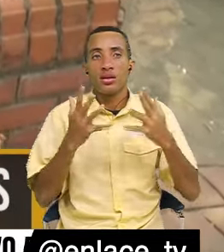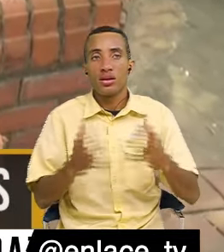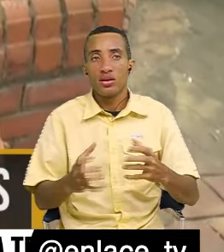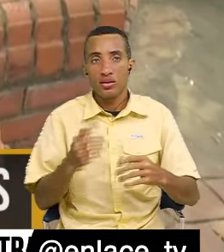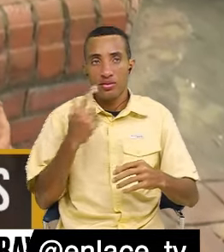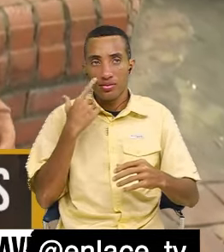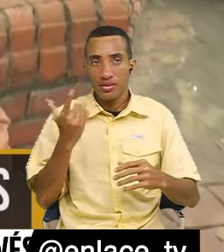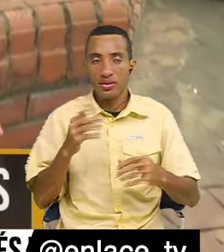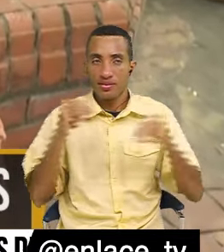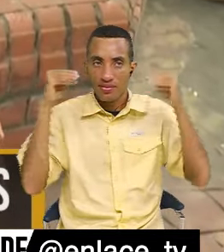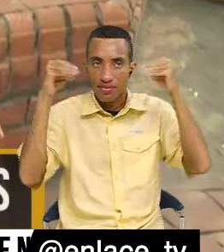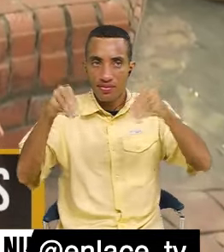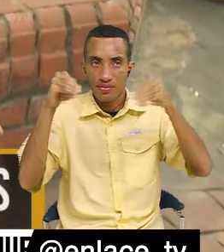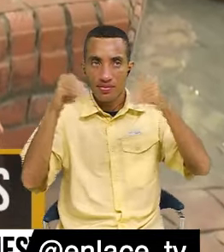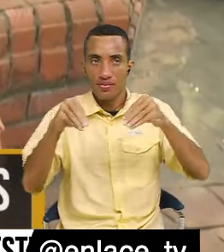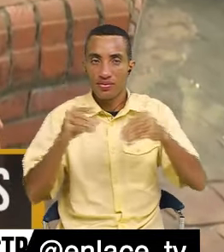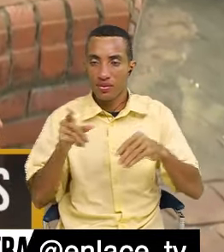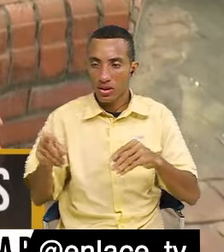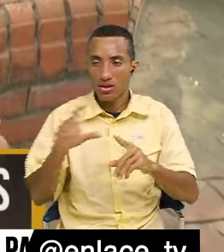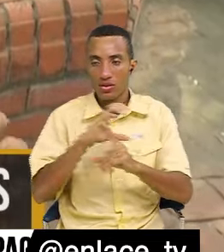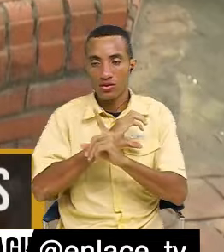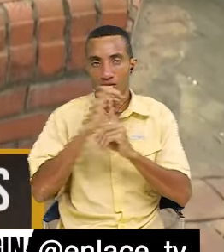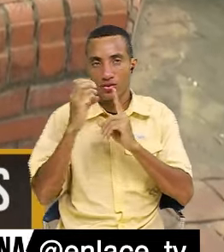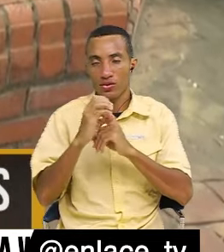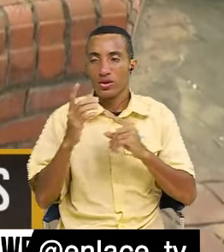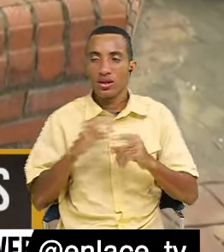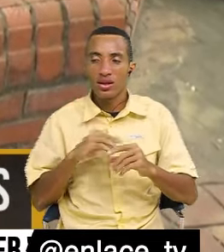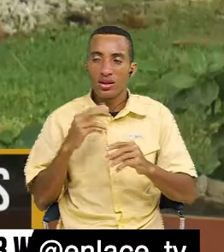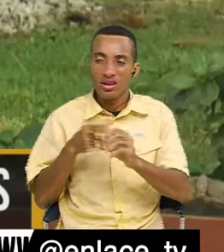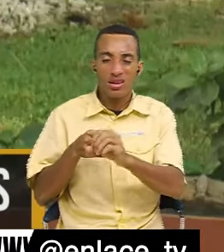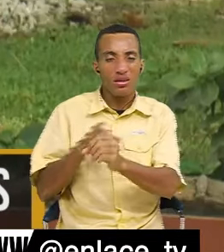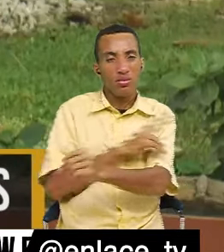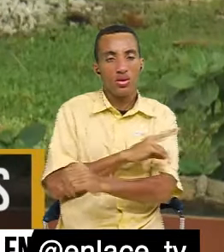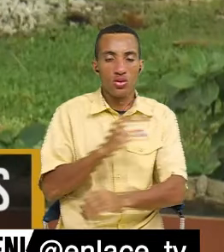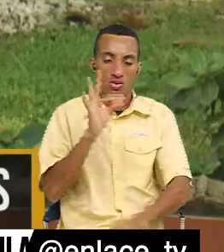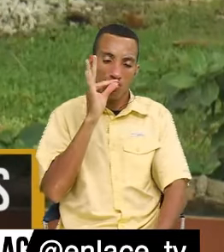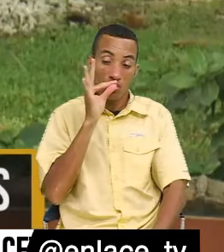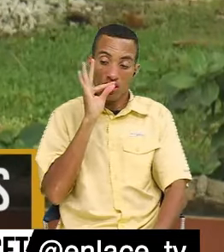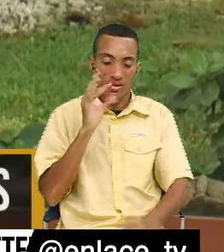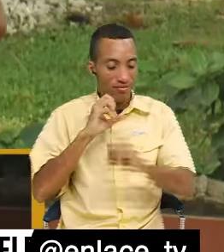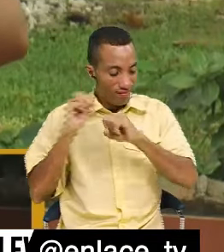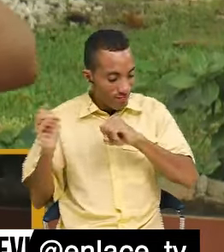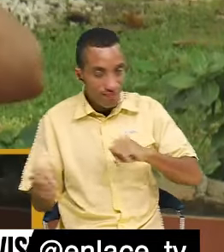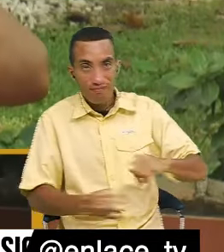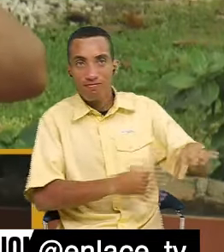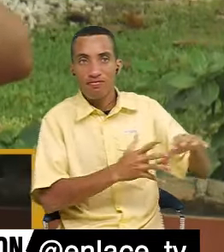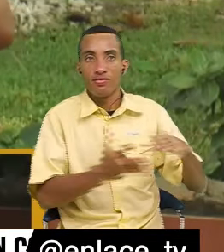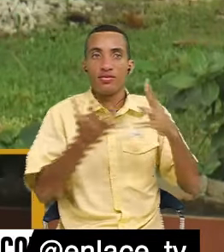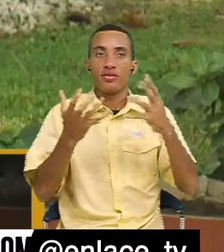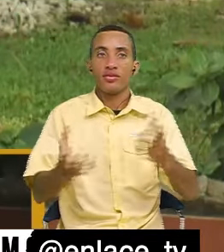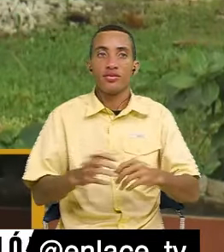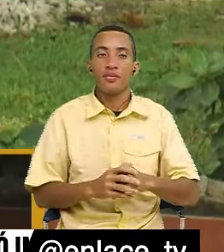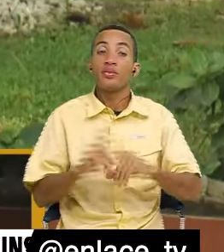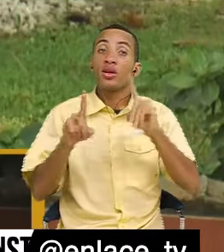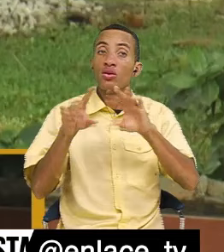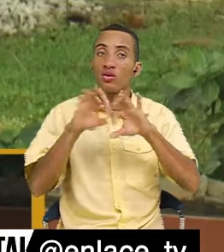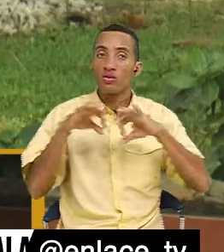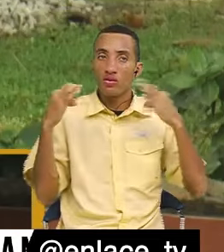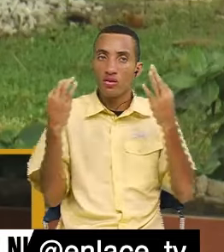haciendo, enseñarle a ellos esta cultura, que salgan de las calles, que salgan del problema de la drogadicción, también de aquellas familias también que se